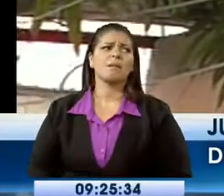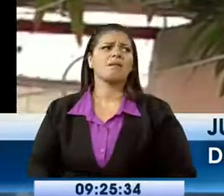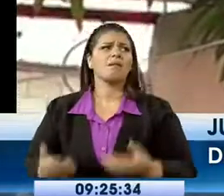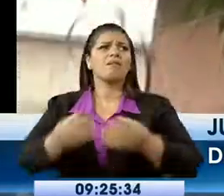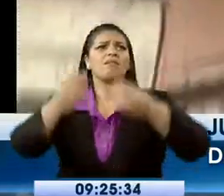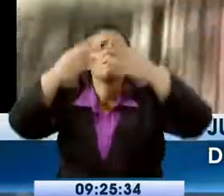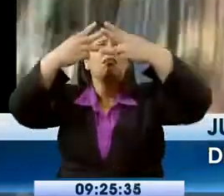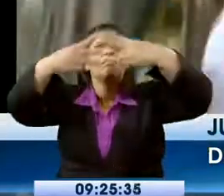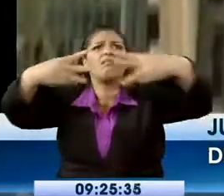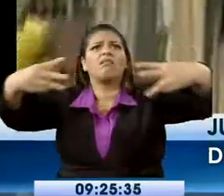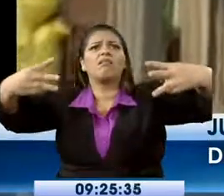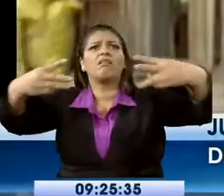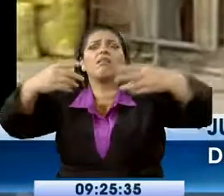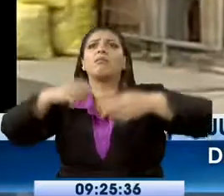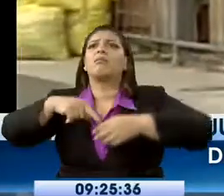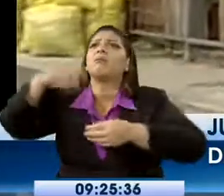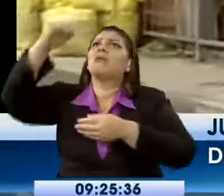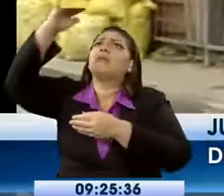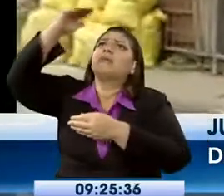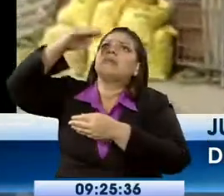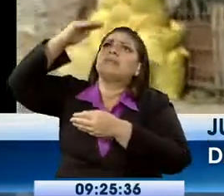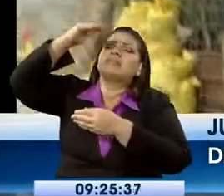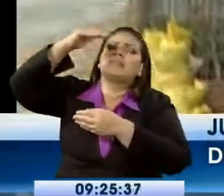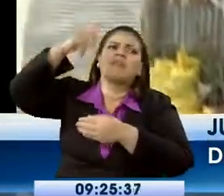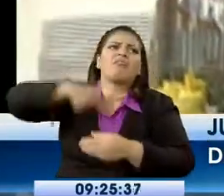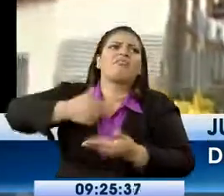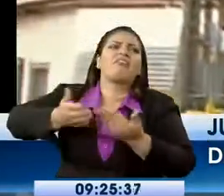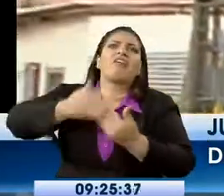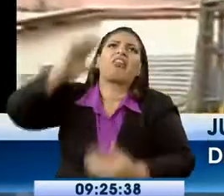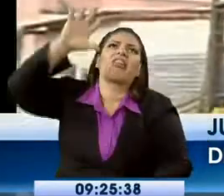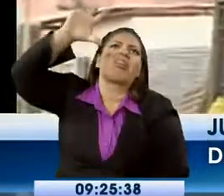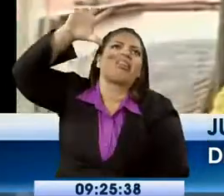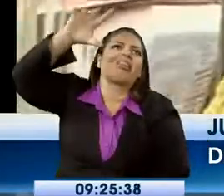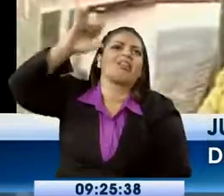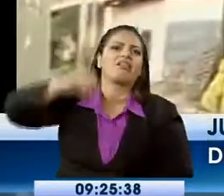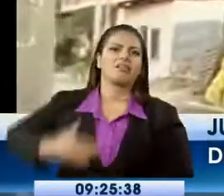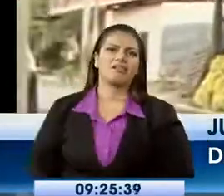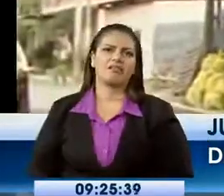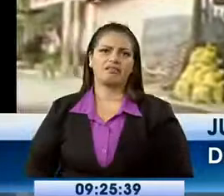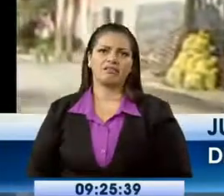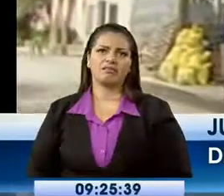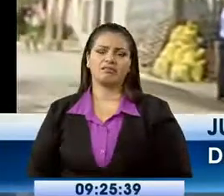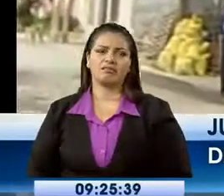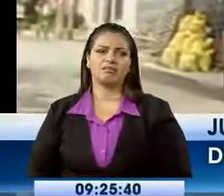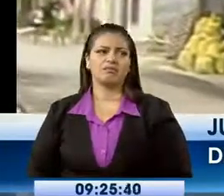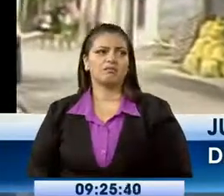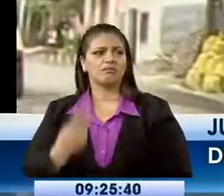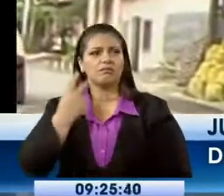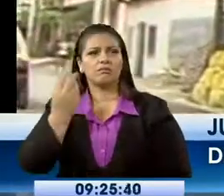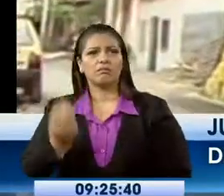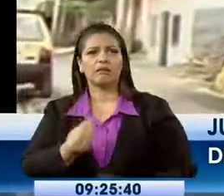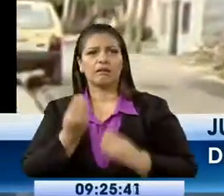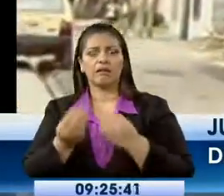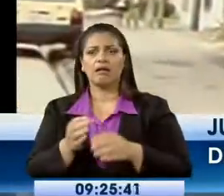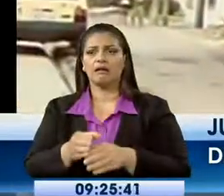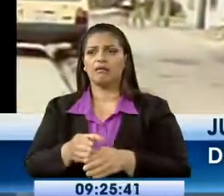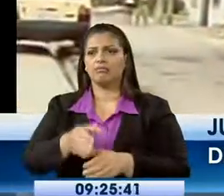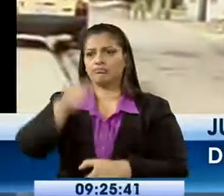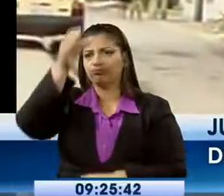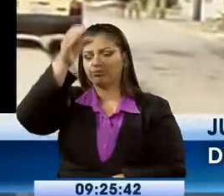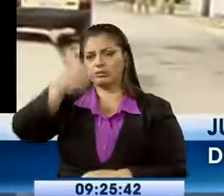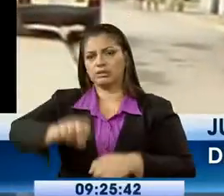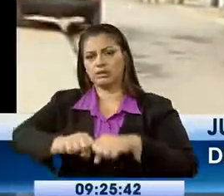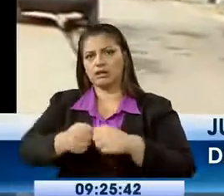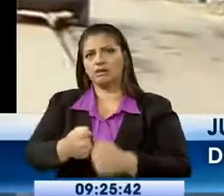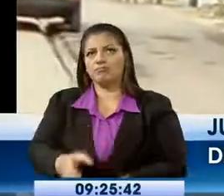arriba. Se alcanza ahí arriba. Y han puesto una caña. Sí, para que no haga contacto con este tubo. Ya, listo. Ya. Muchísimas gracias.